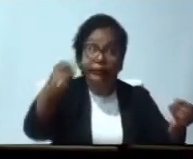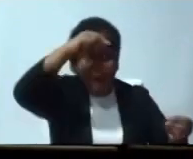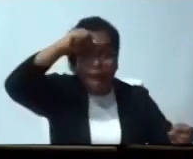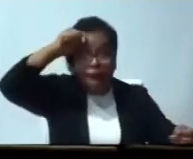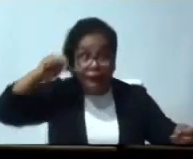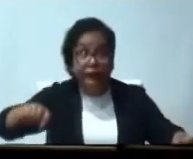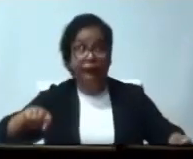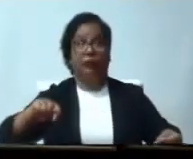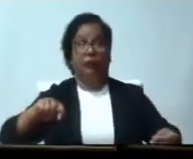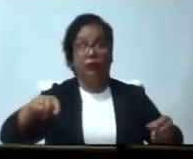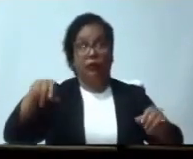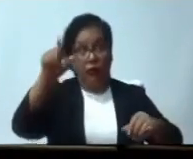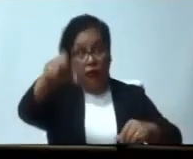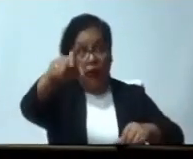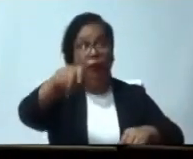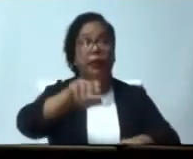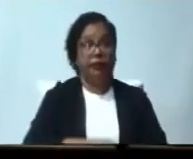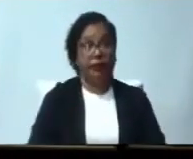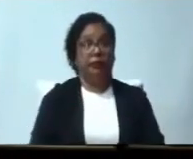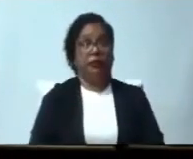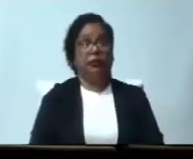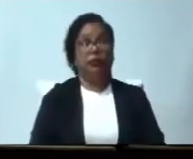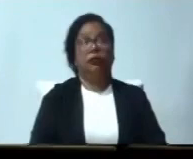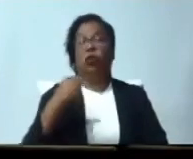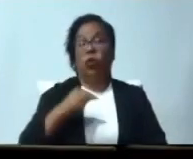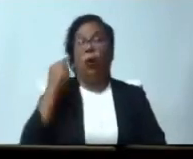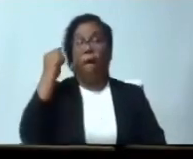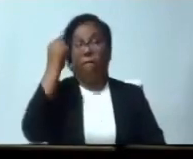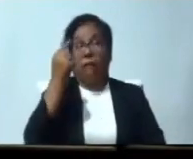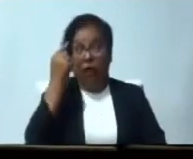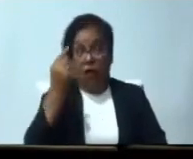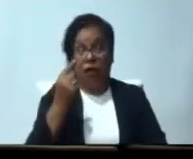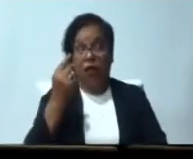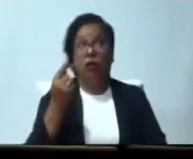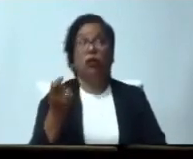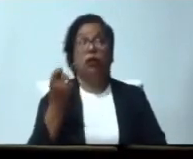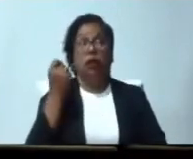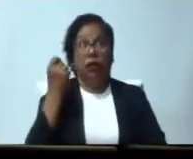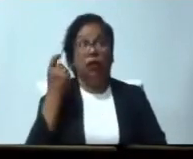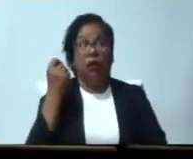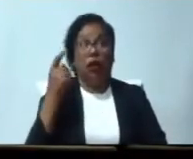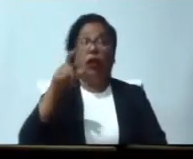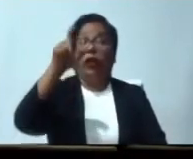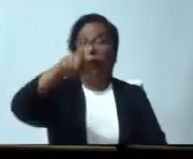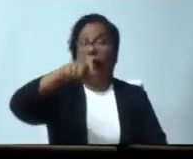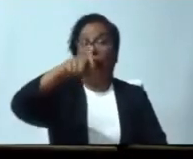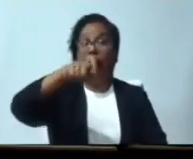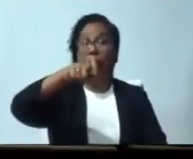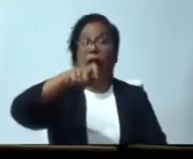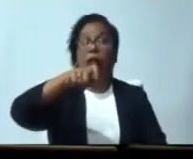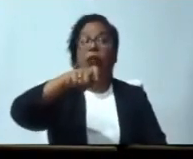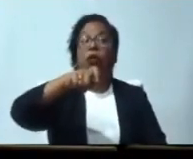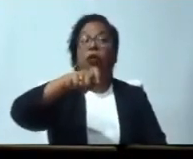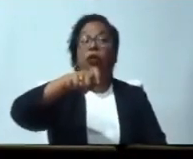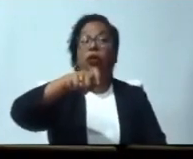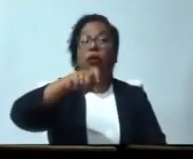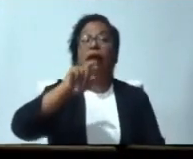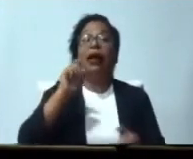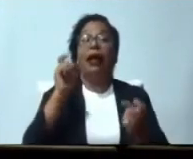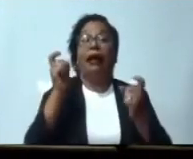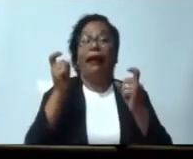sudor de su frente. Entonces creo y entiendo que lo que debemos hacer es poner